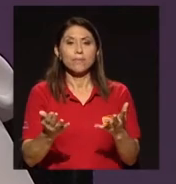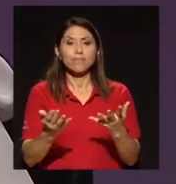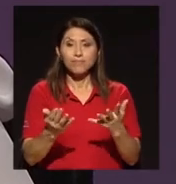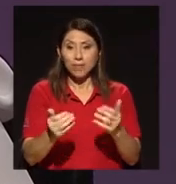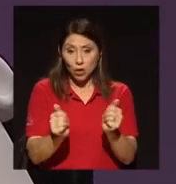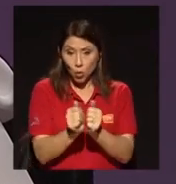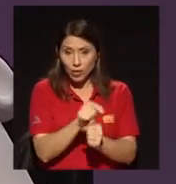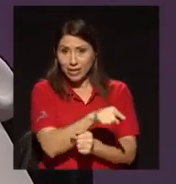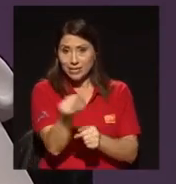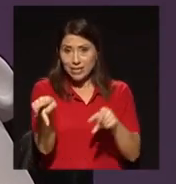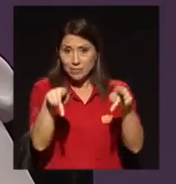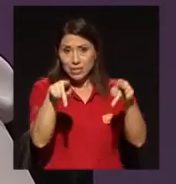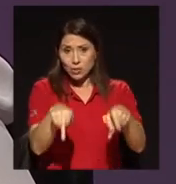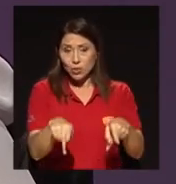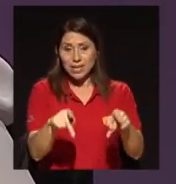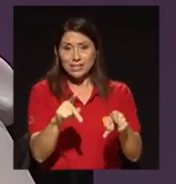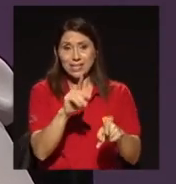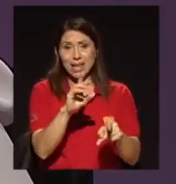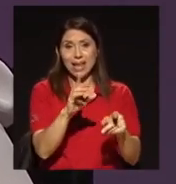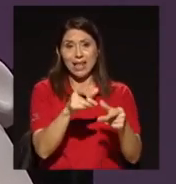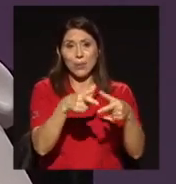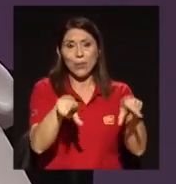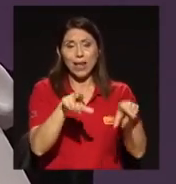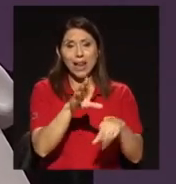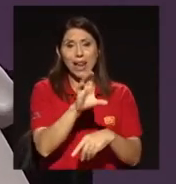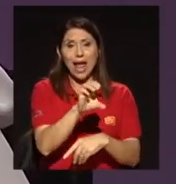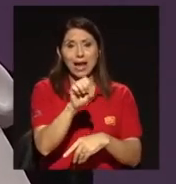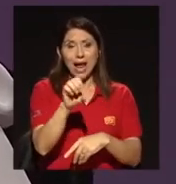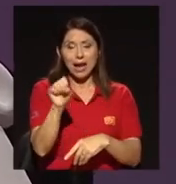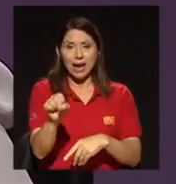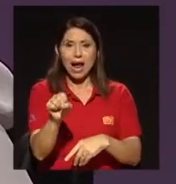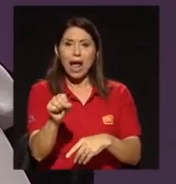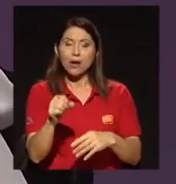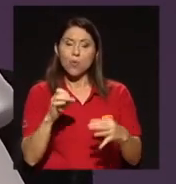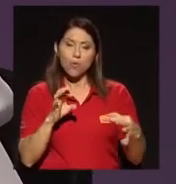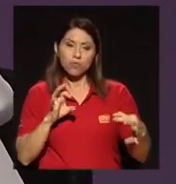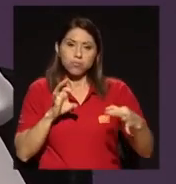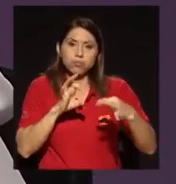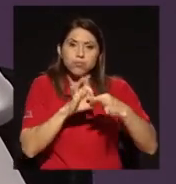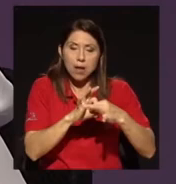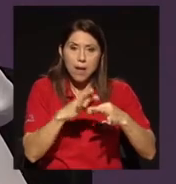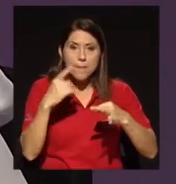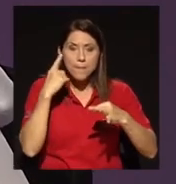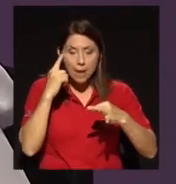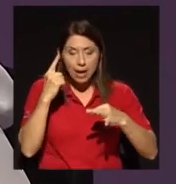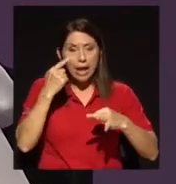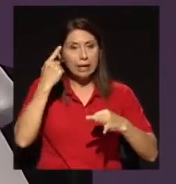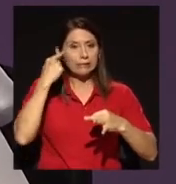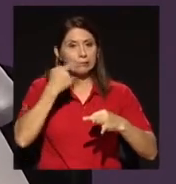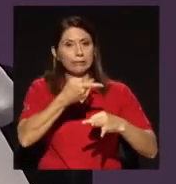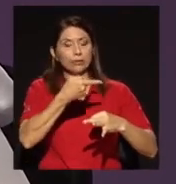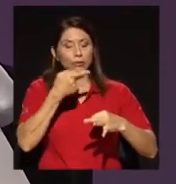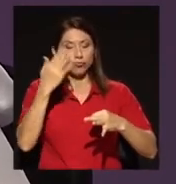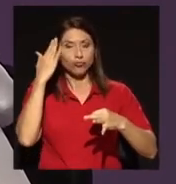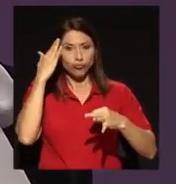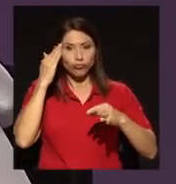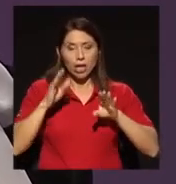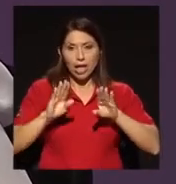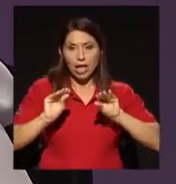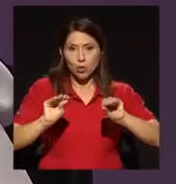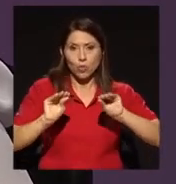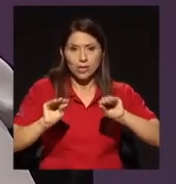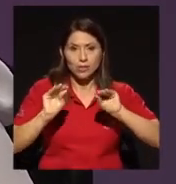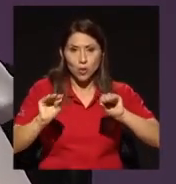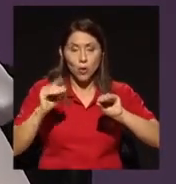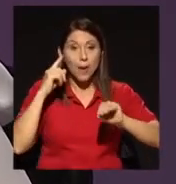las personas de la caja ese sentido de educación para que puedan atender y al mismo tiempo educar a